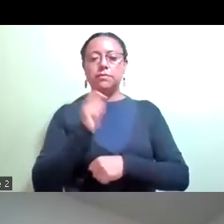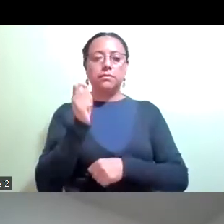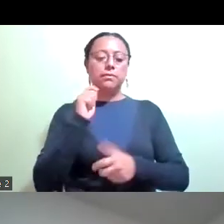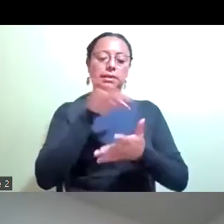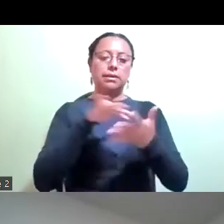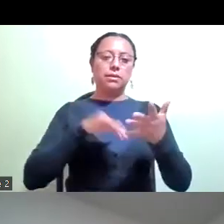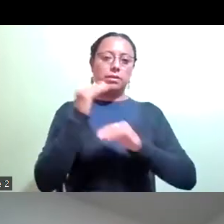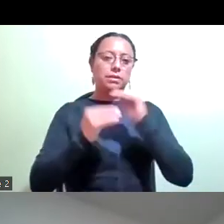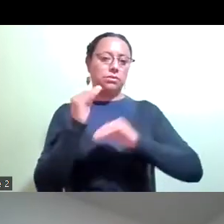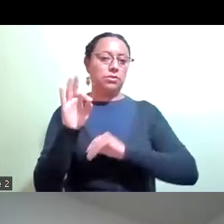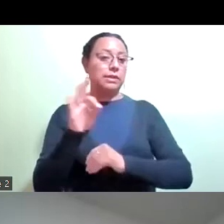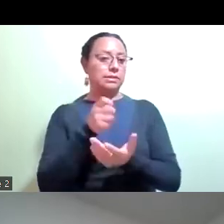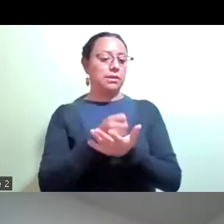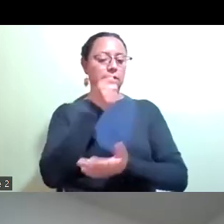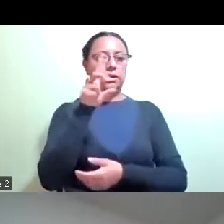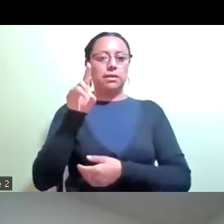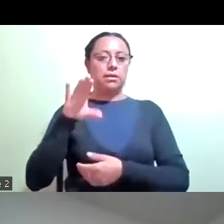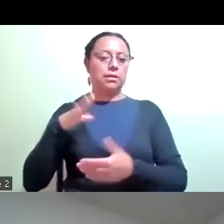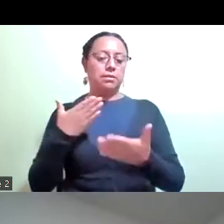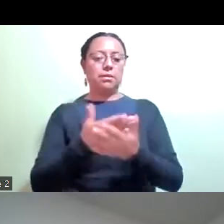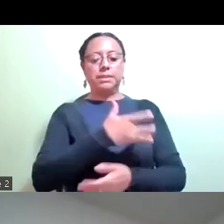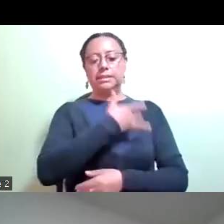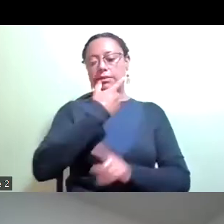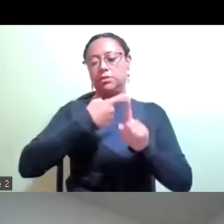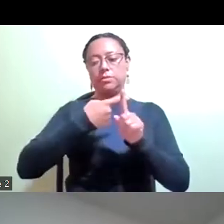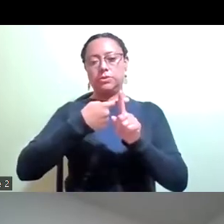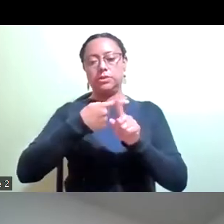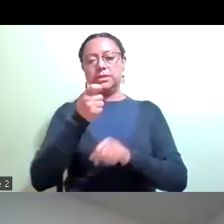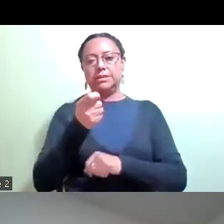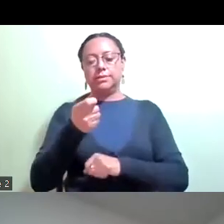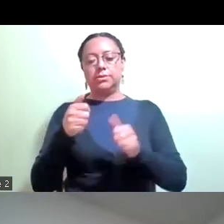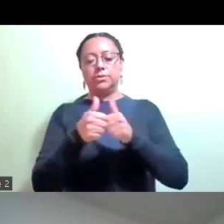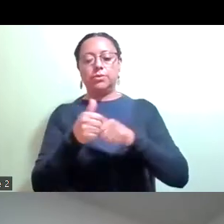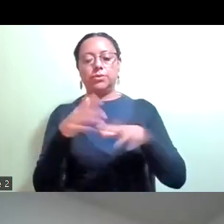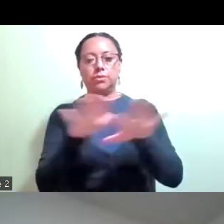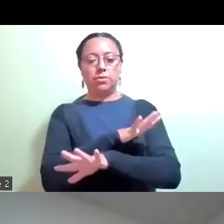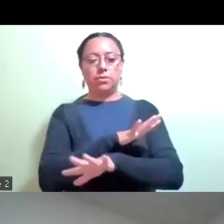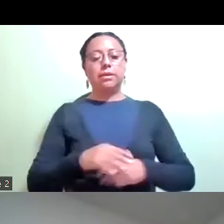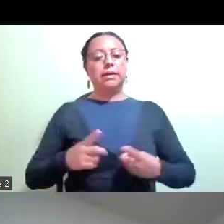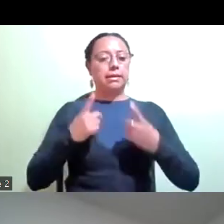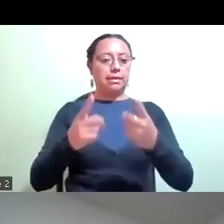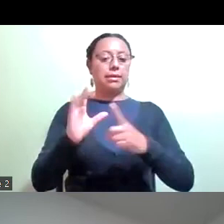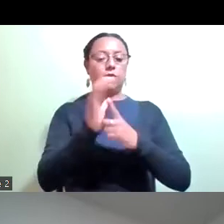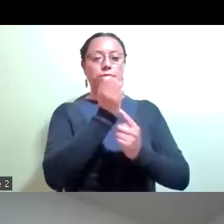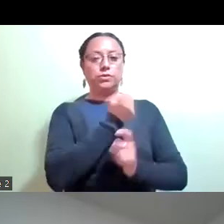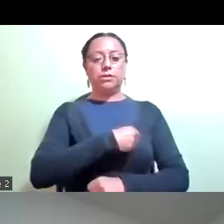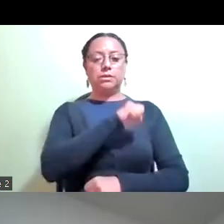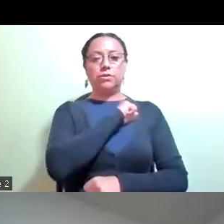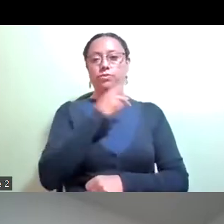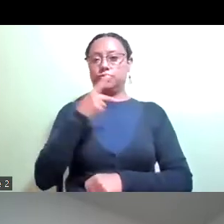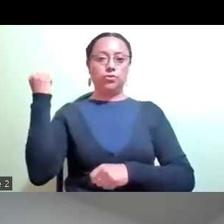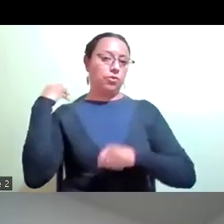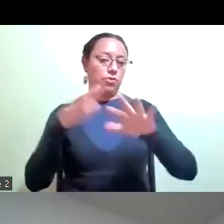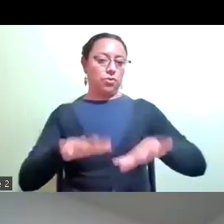y en su caso aprobación del dictamen en sentido positivo con modificaciones que emite la Comisión de Salud del Congreso de la Ciudad de México,